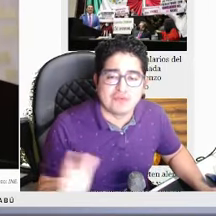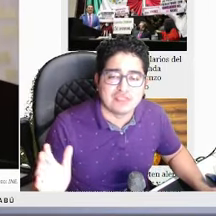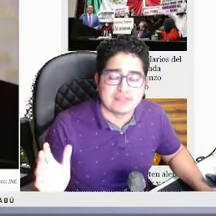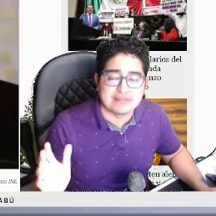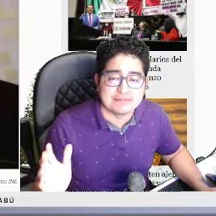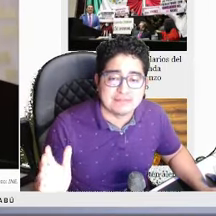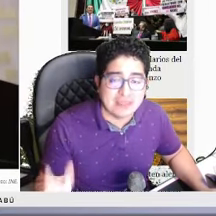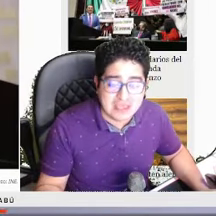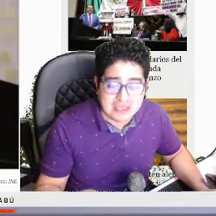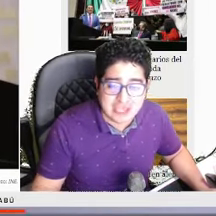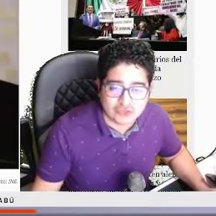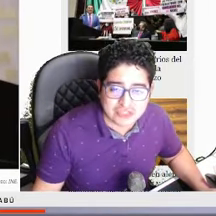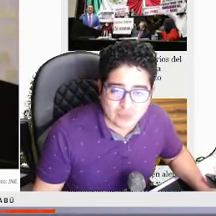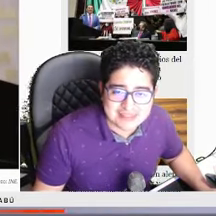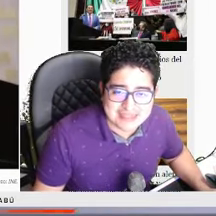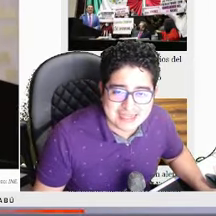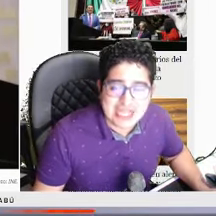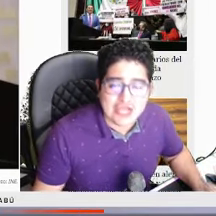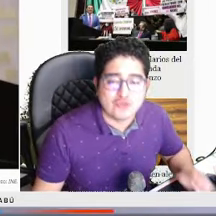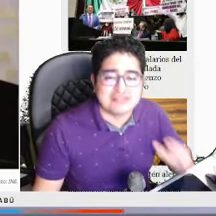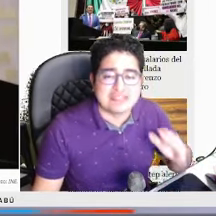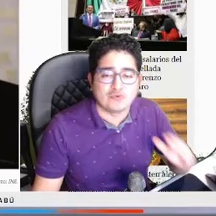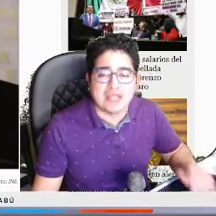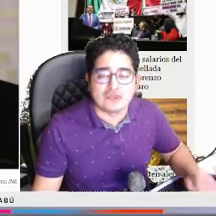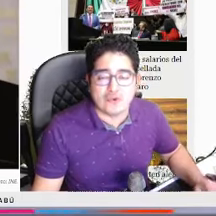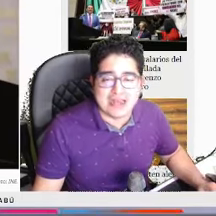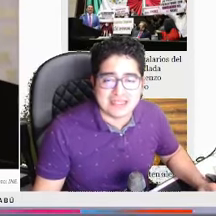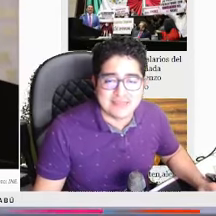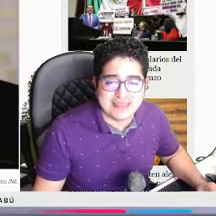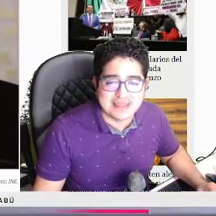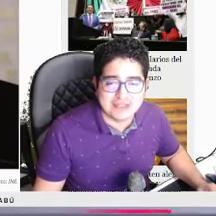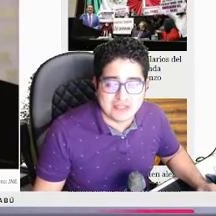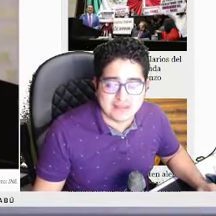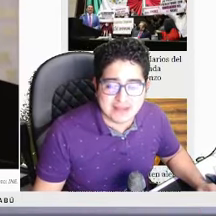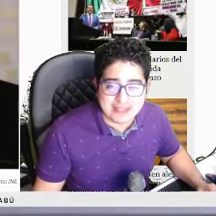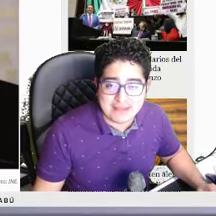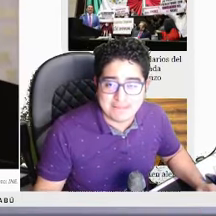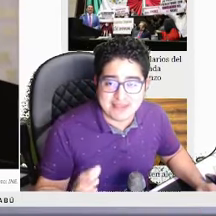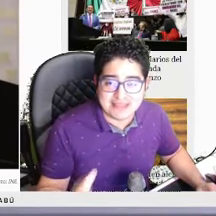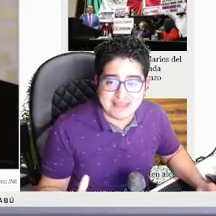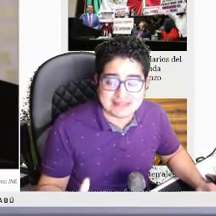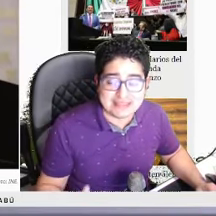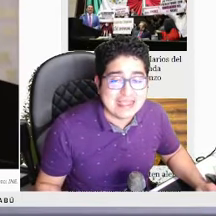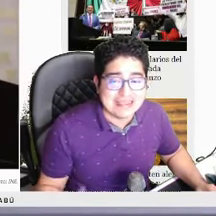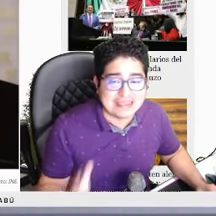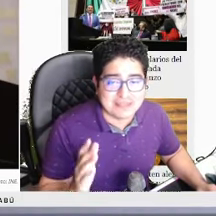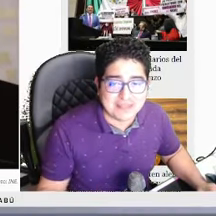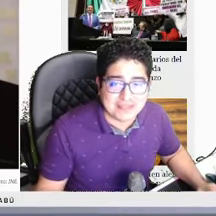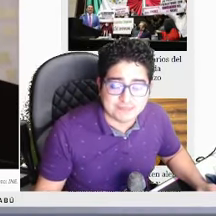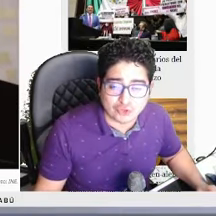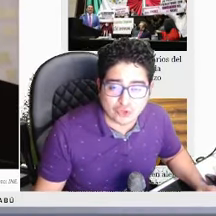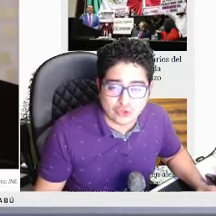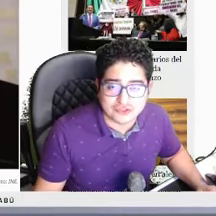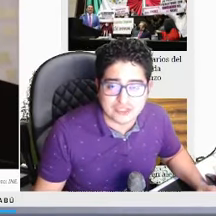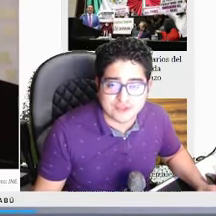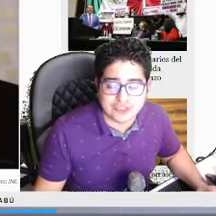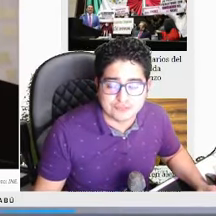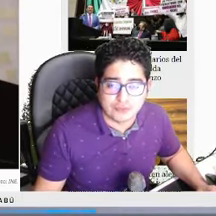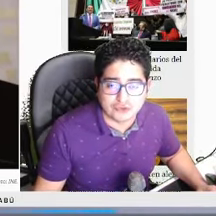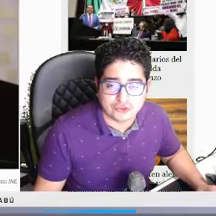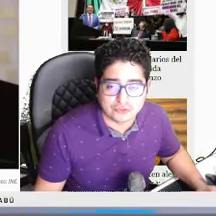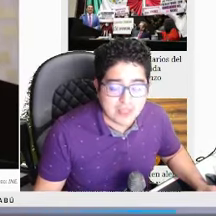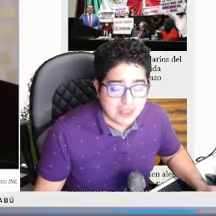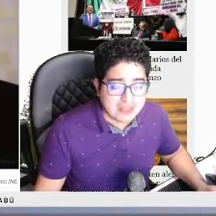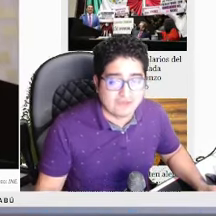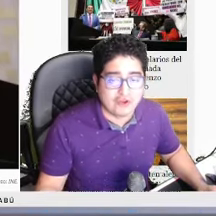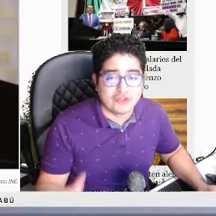fueran reducidas y en consecuencia no esté sujeto a las medidas de austeridad implementadas y aceptadas por todos los servidores